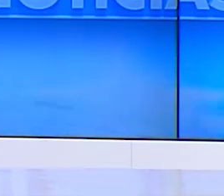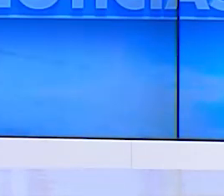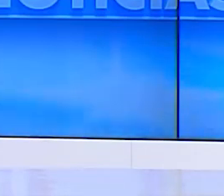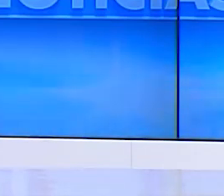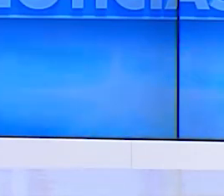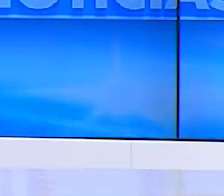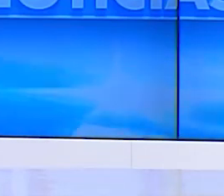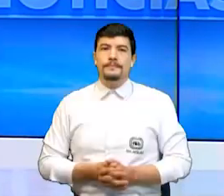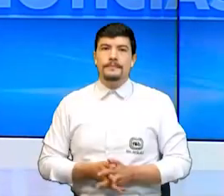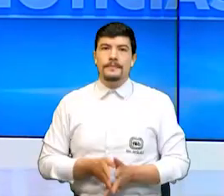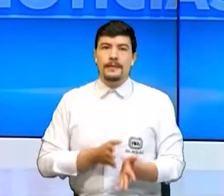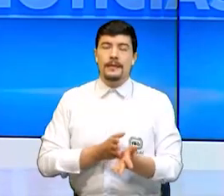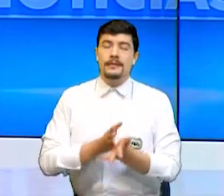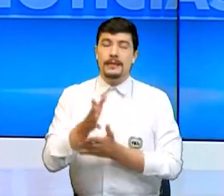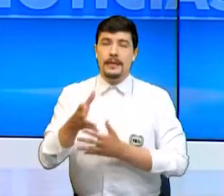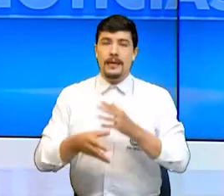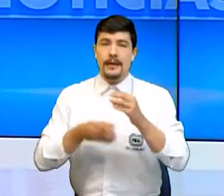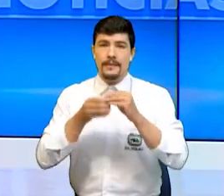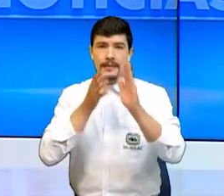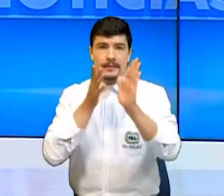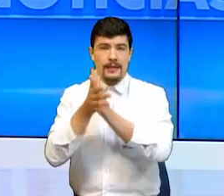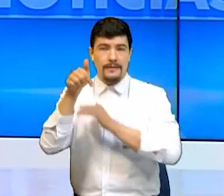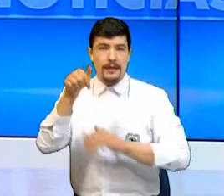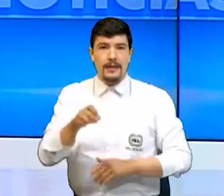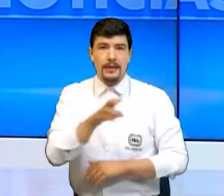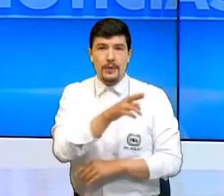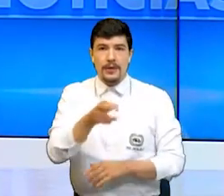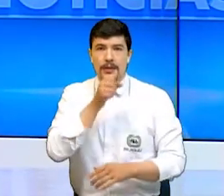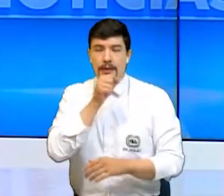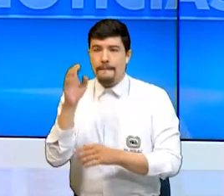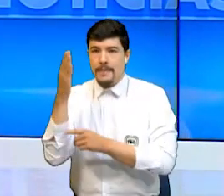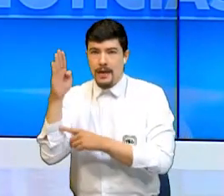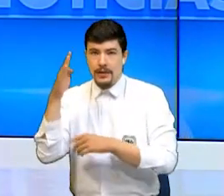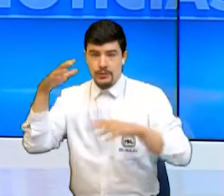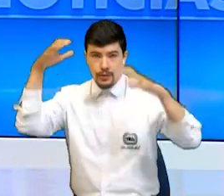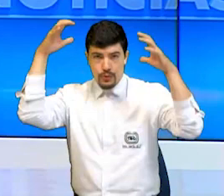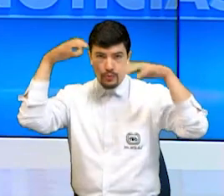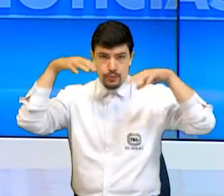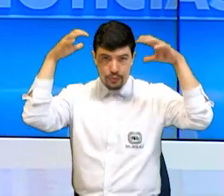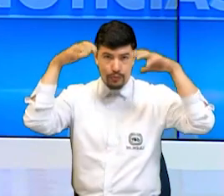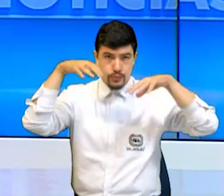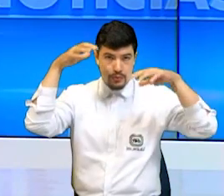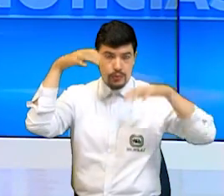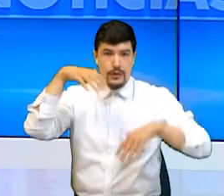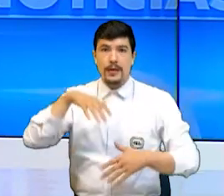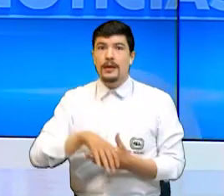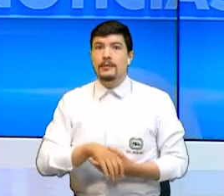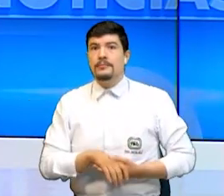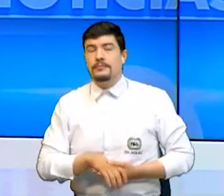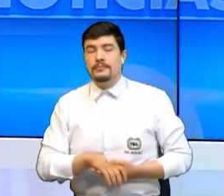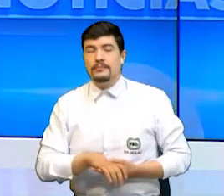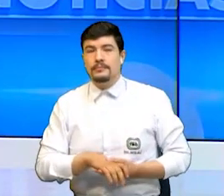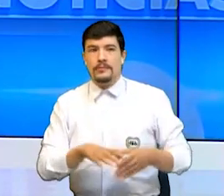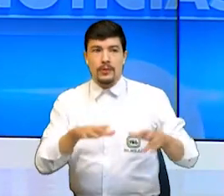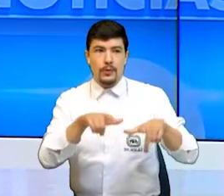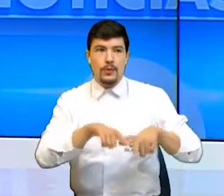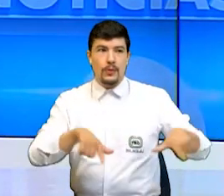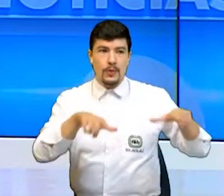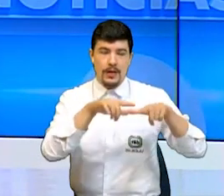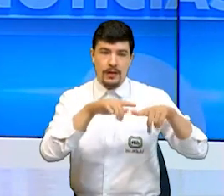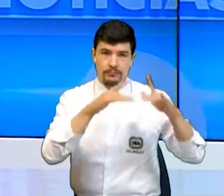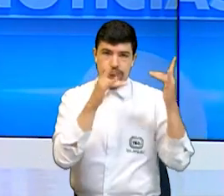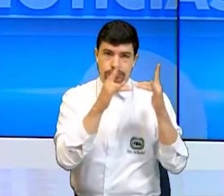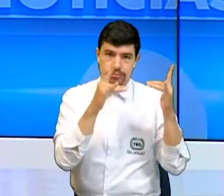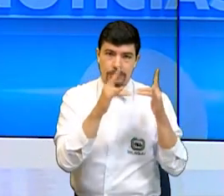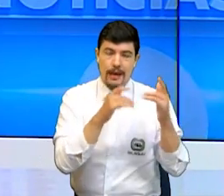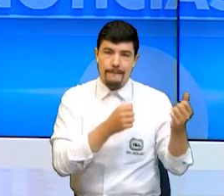y seguimos con más información en oriente noticias baños y duchas vestidores restaurantes dormitorios para damas y caballeros y apoyo psicosocial